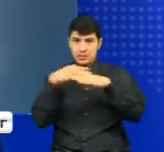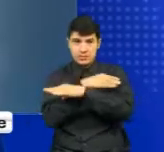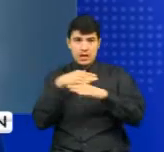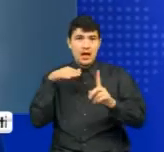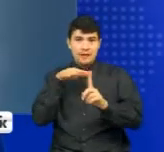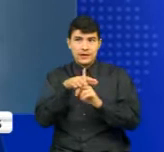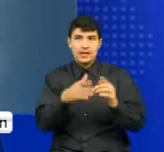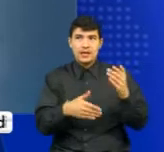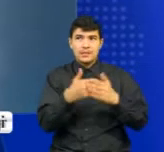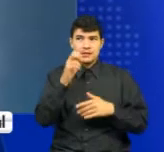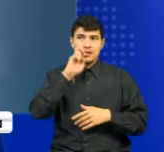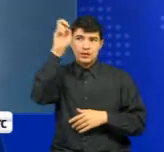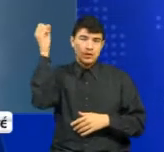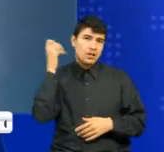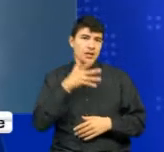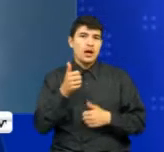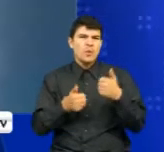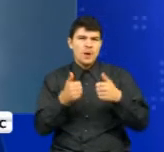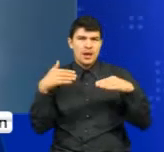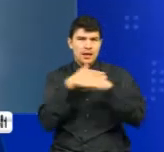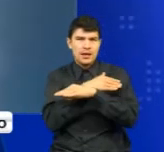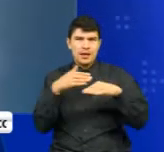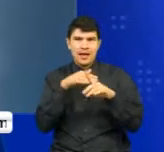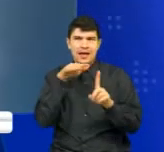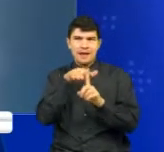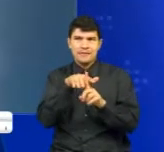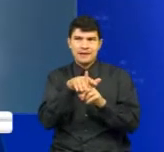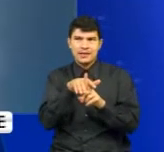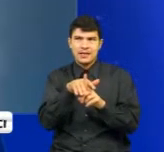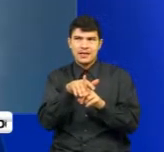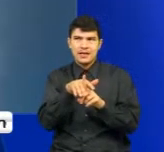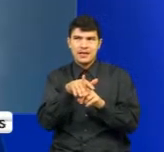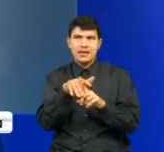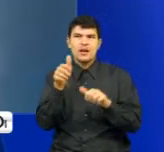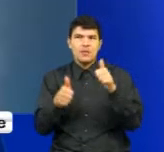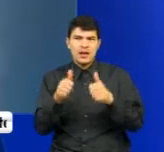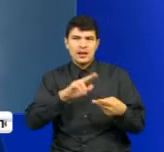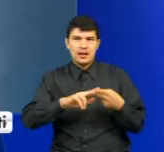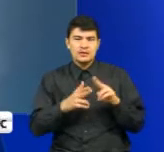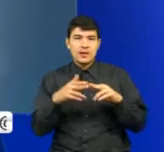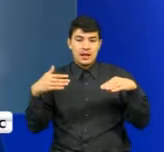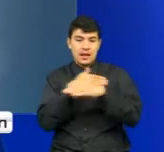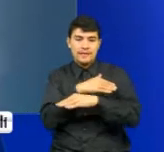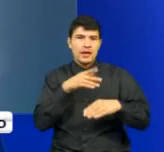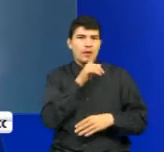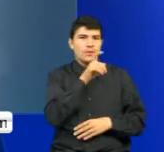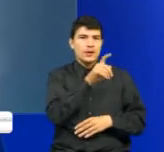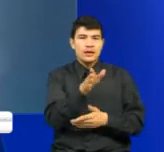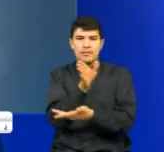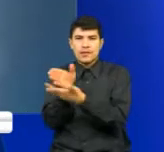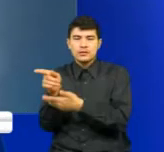Iniciamos con norte de Santander. Las vías afectadas, o con Santander mejor, las vías afectadas tienen que ver la vía que conduce de Bucaramanga a